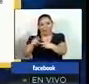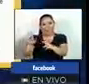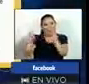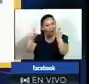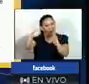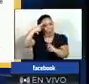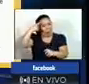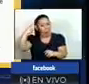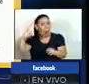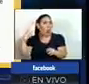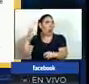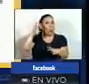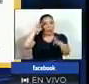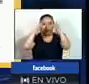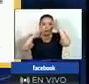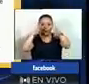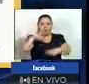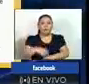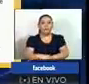una cortina de humo.